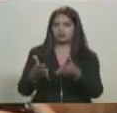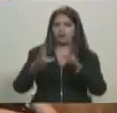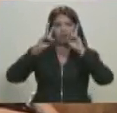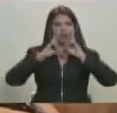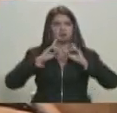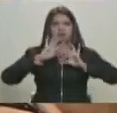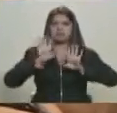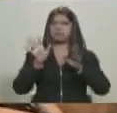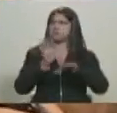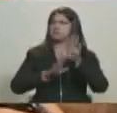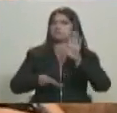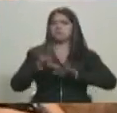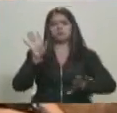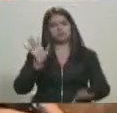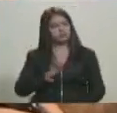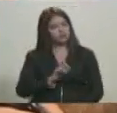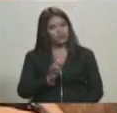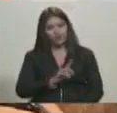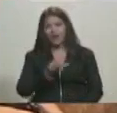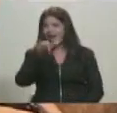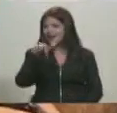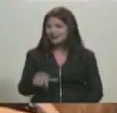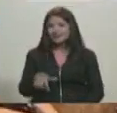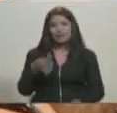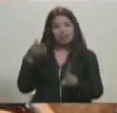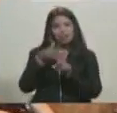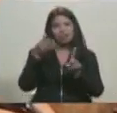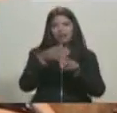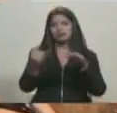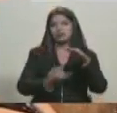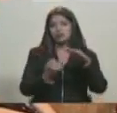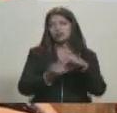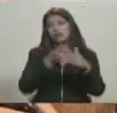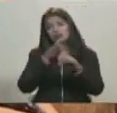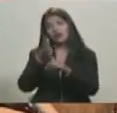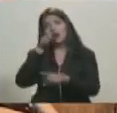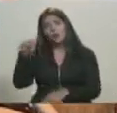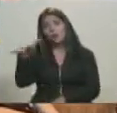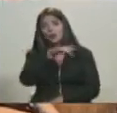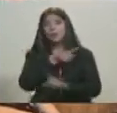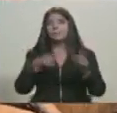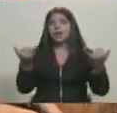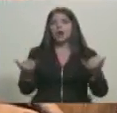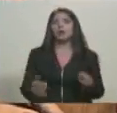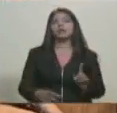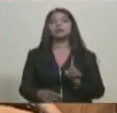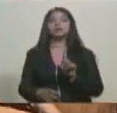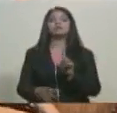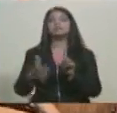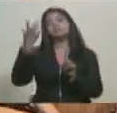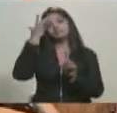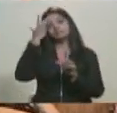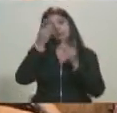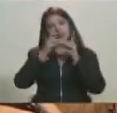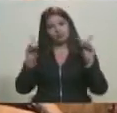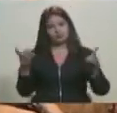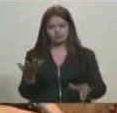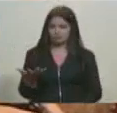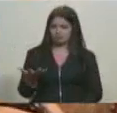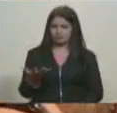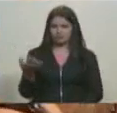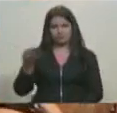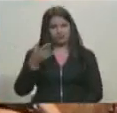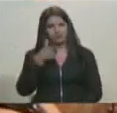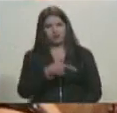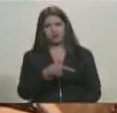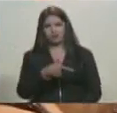nada. Aquellos que han atacado a las instituciones, han atacado a nuestro pueblo y se presentan como actores democráticos cuando en verdad lo que son